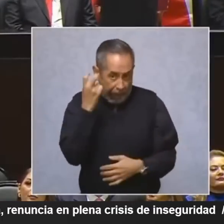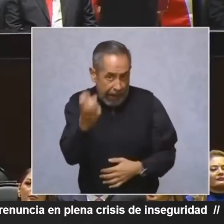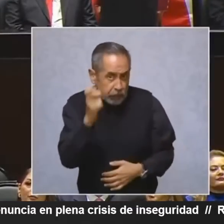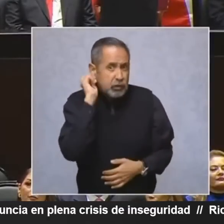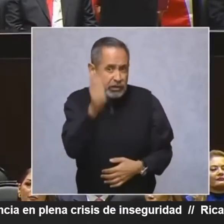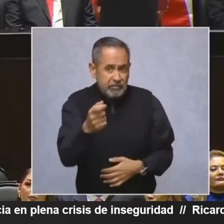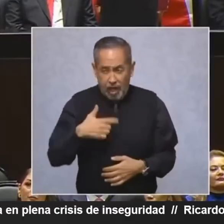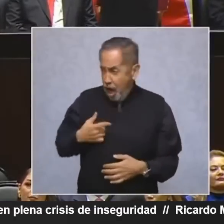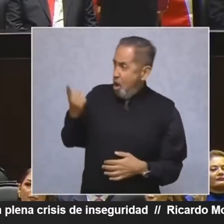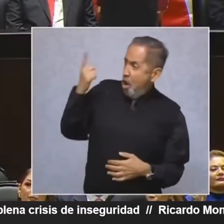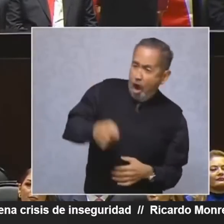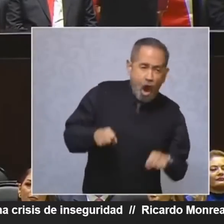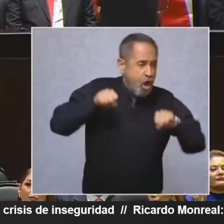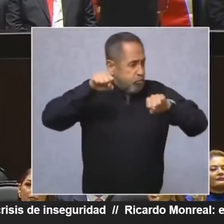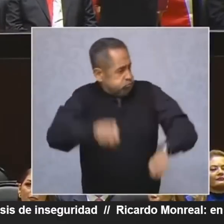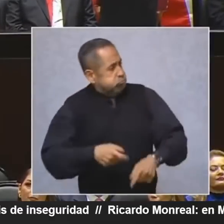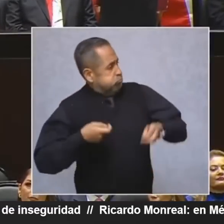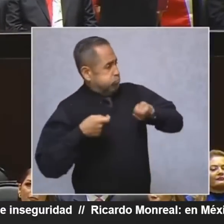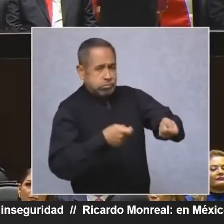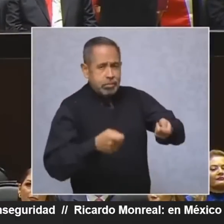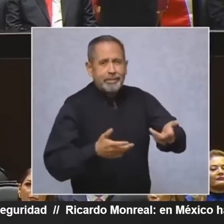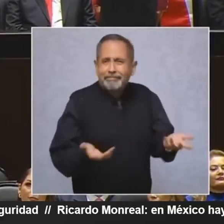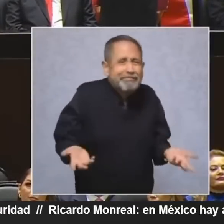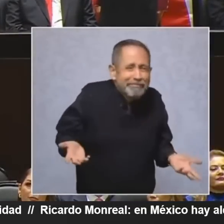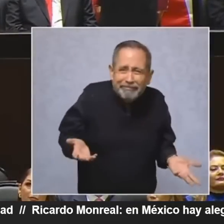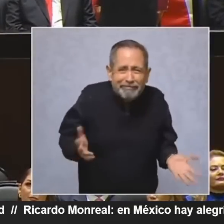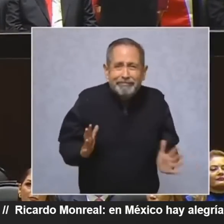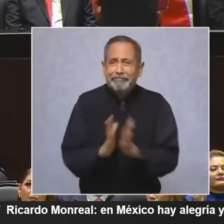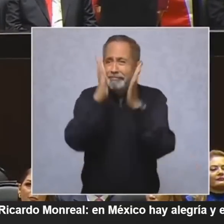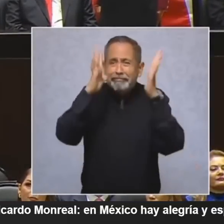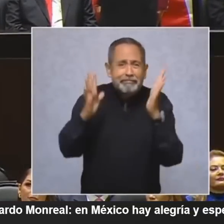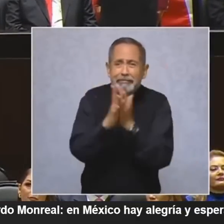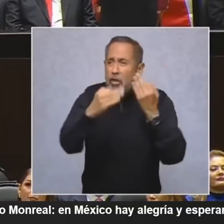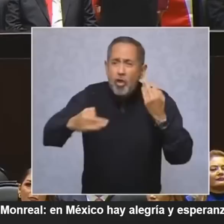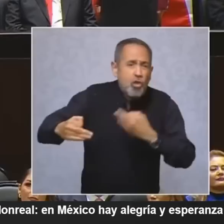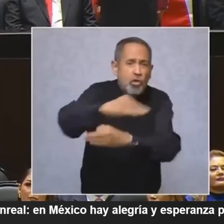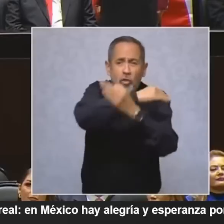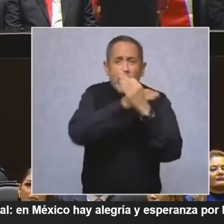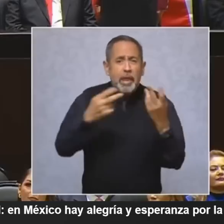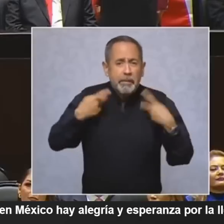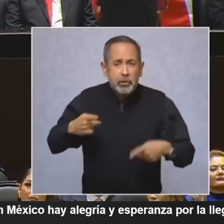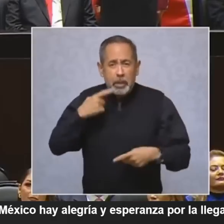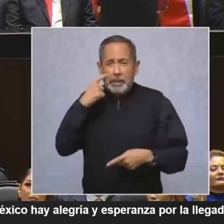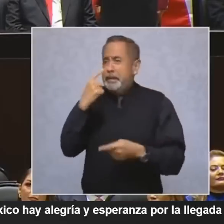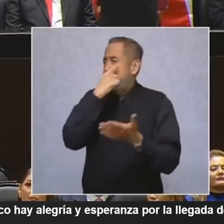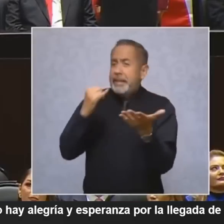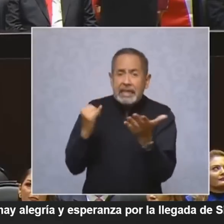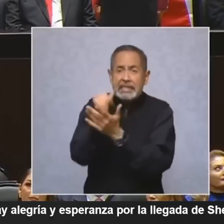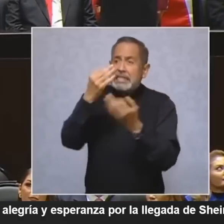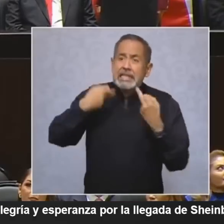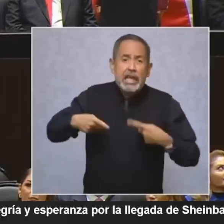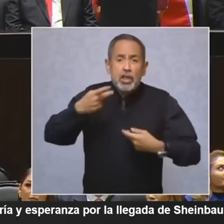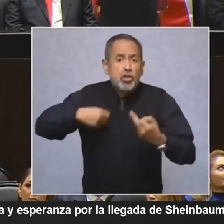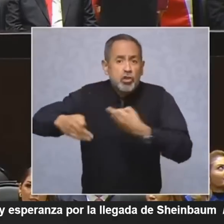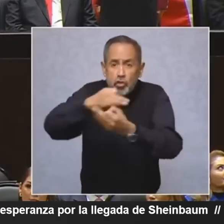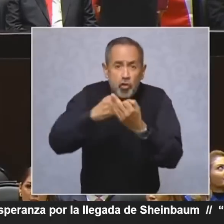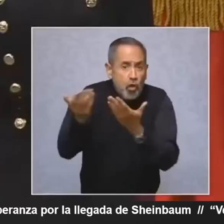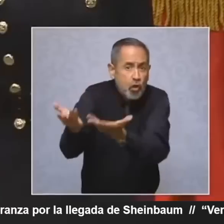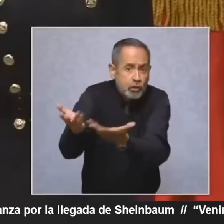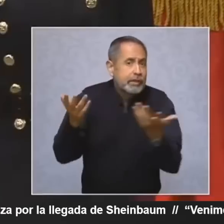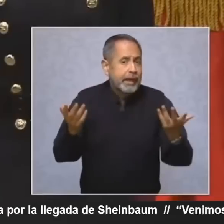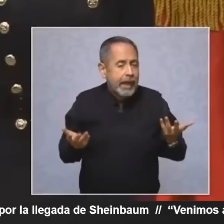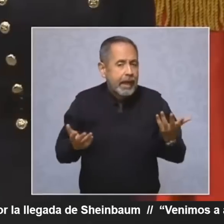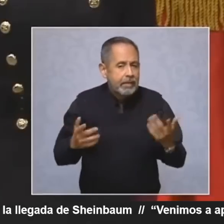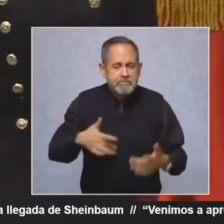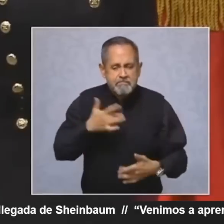una decisión que en esencia es democrática y permite que el pueblo decida? Estoy segura que en